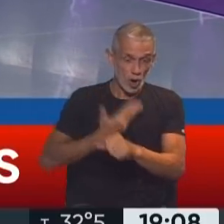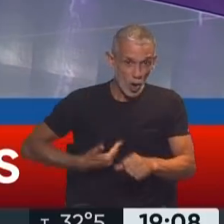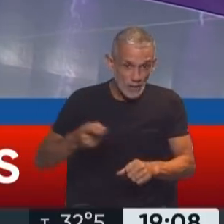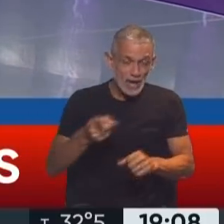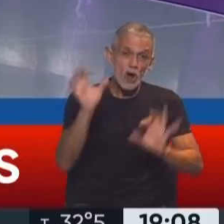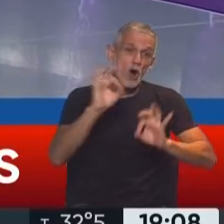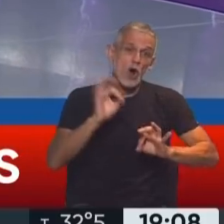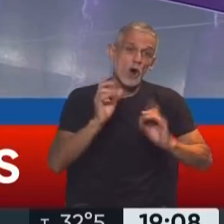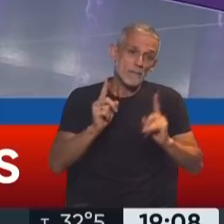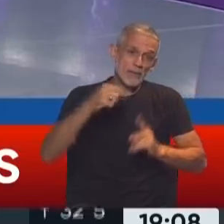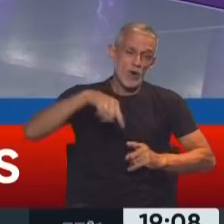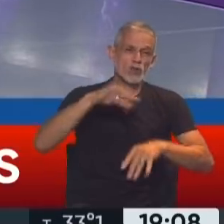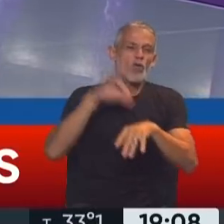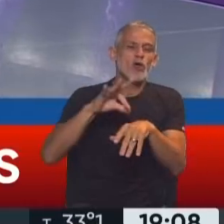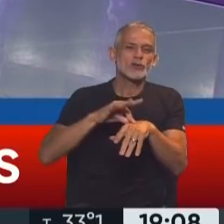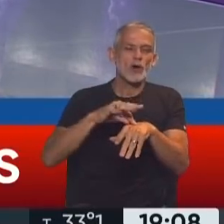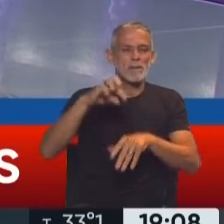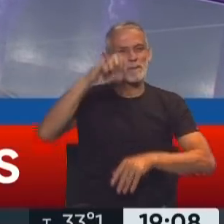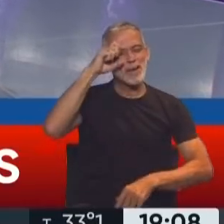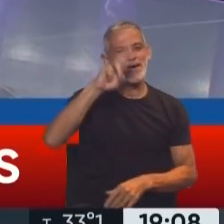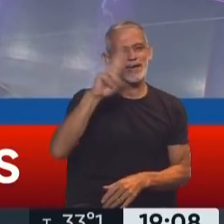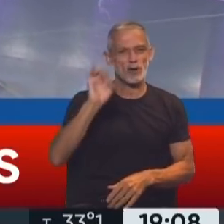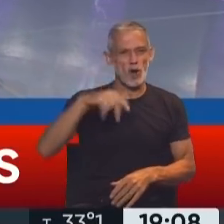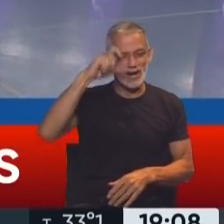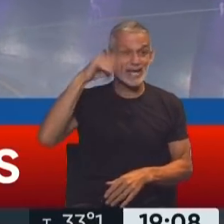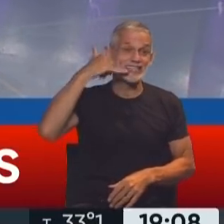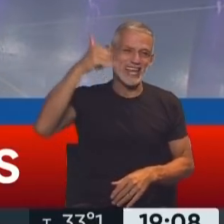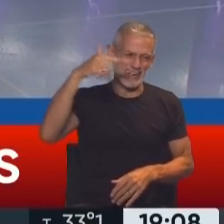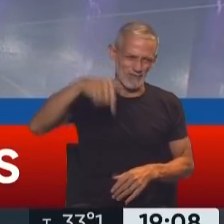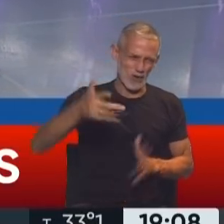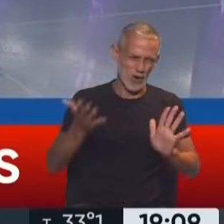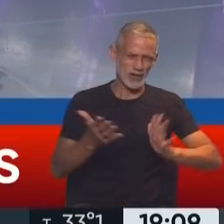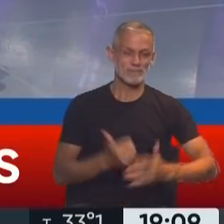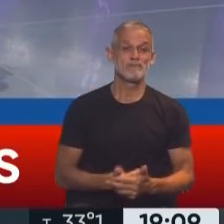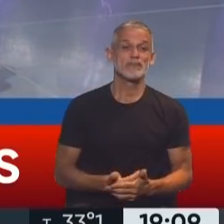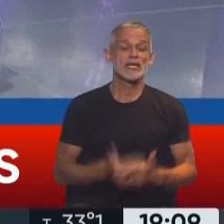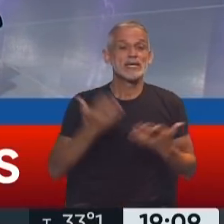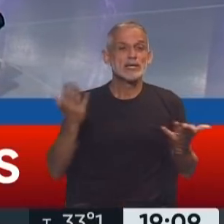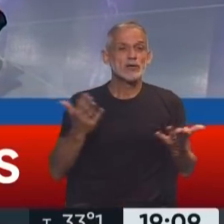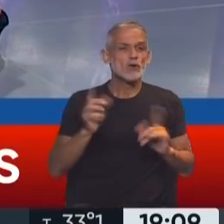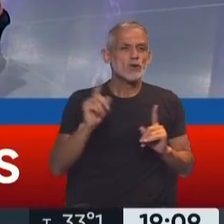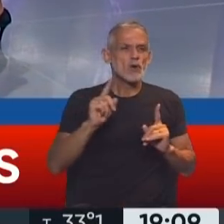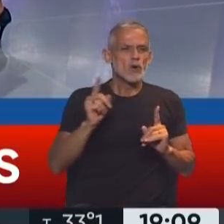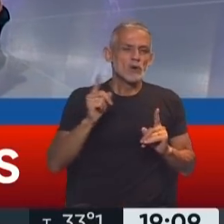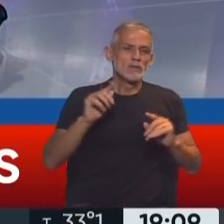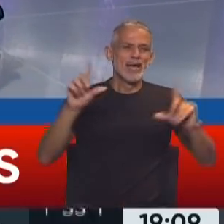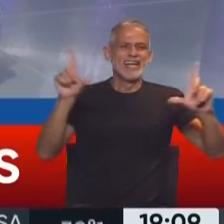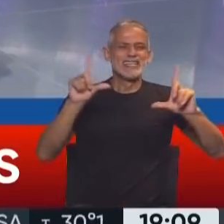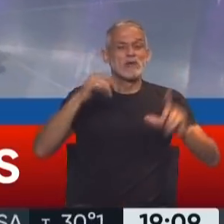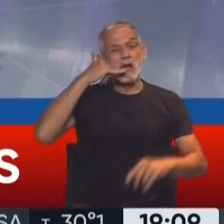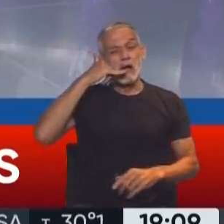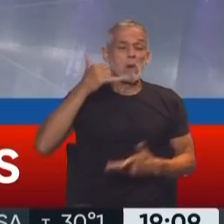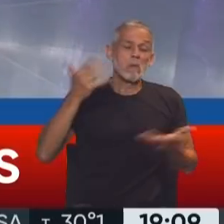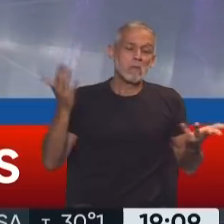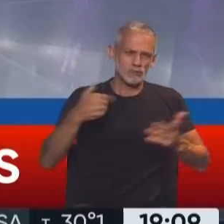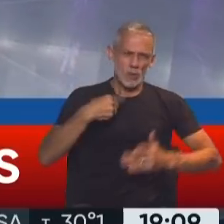a plantear a nuestro doctor Sergio Perrone, vía telefónica, doctor. No es muy televisivo la vía telefónica,